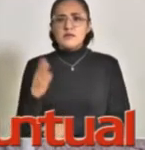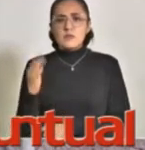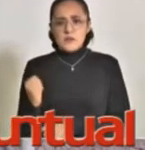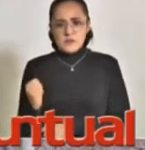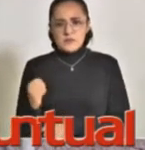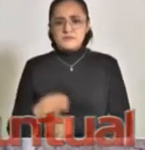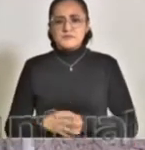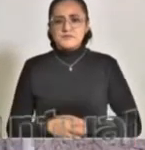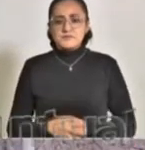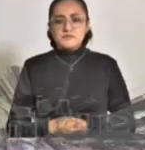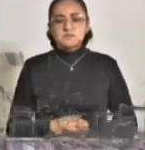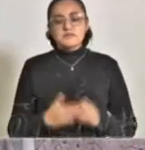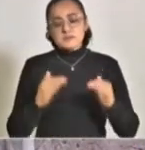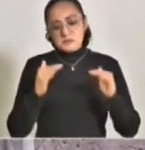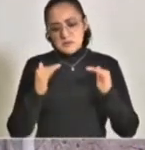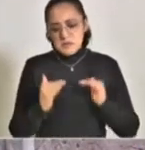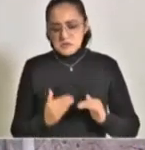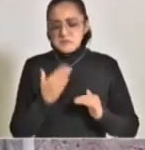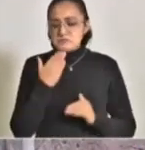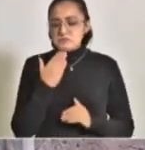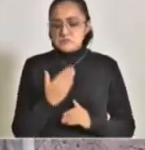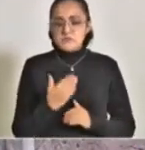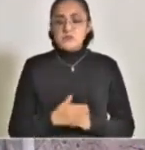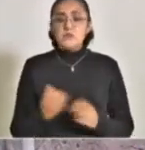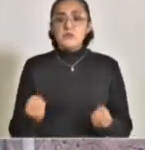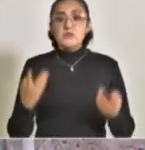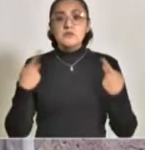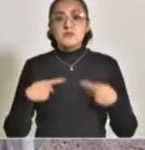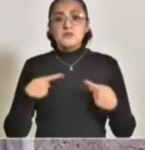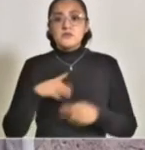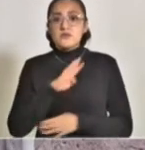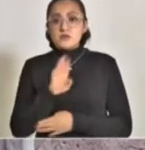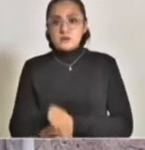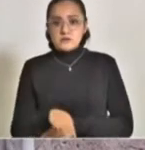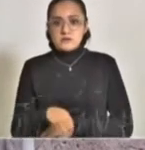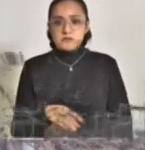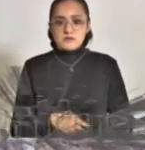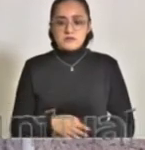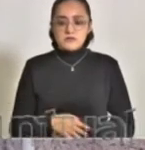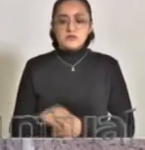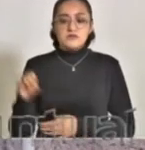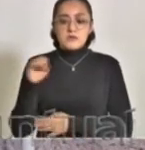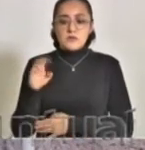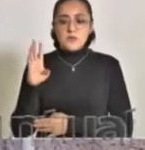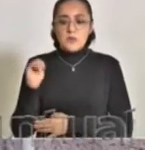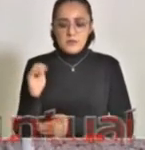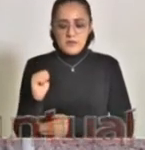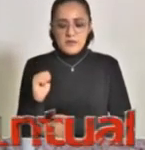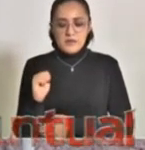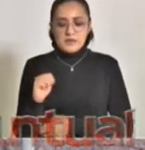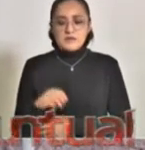139. Bajamos. ¿Cuántos fallecidos? El sábado 9.